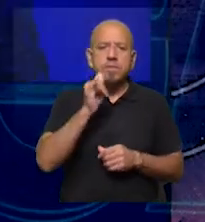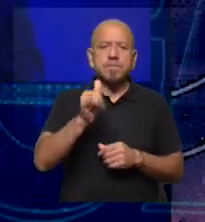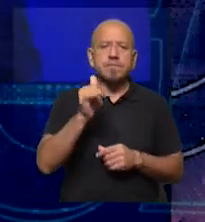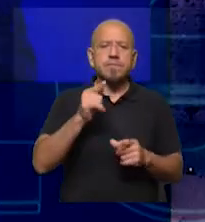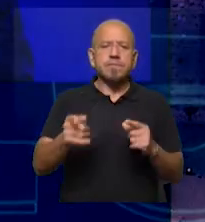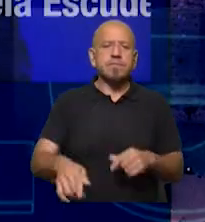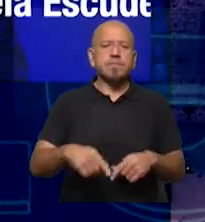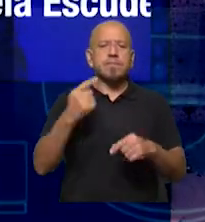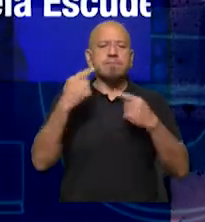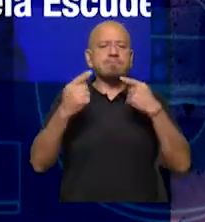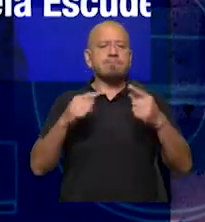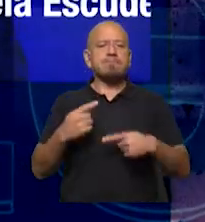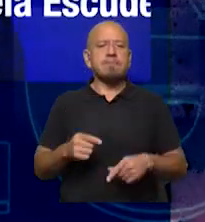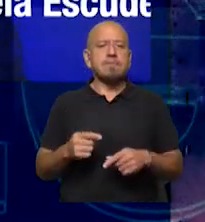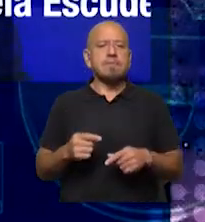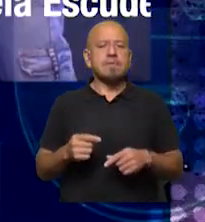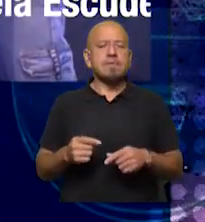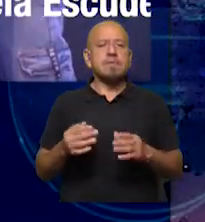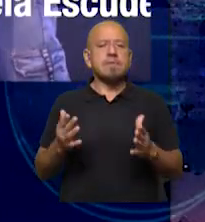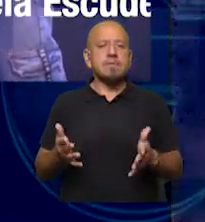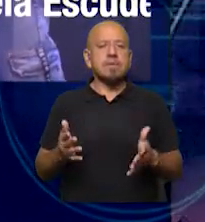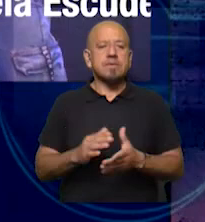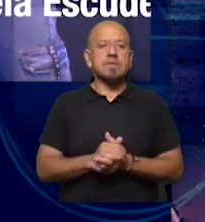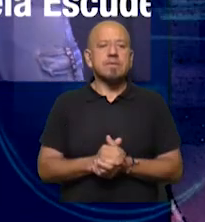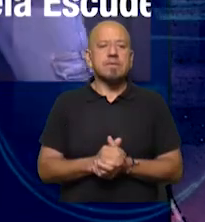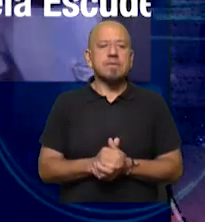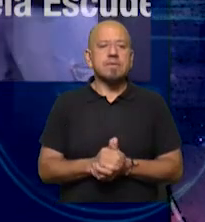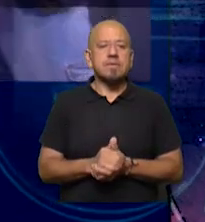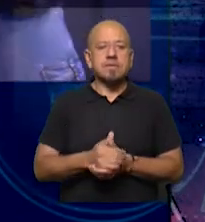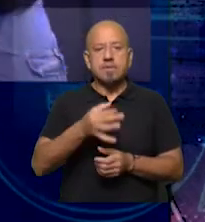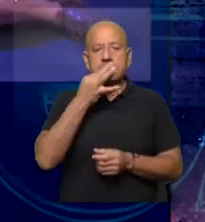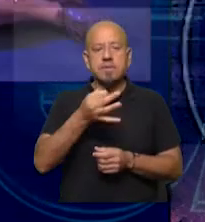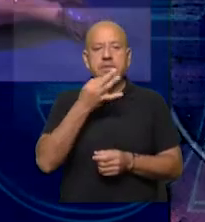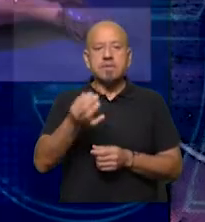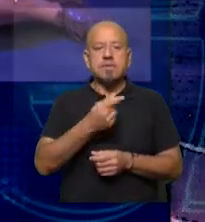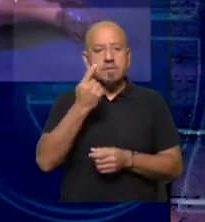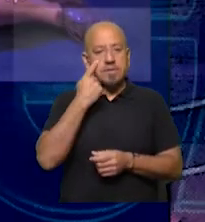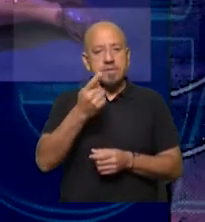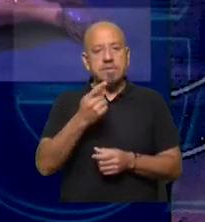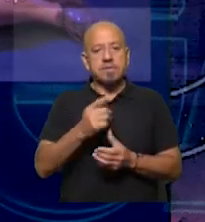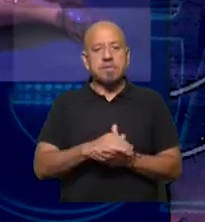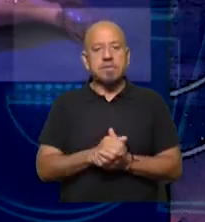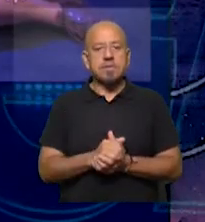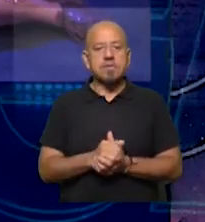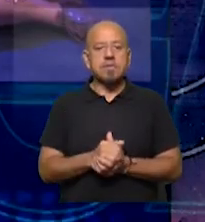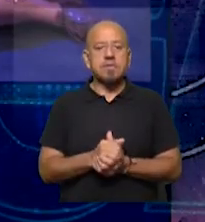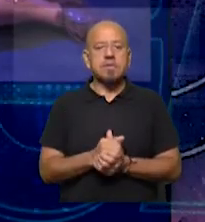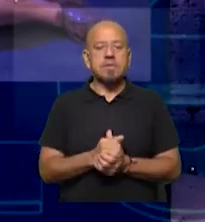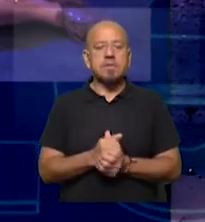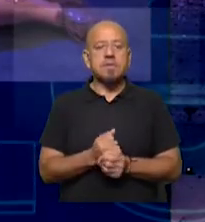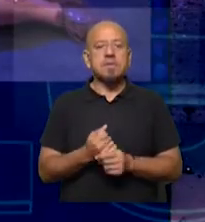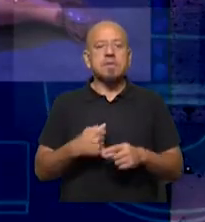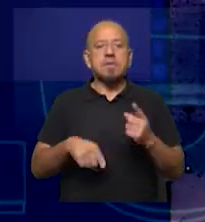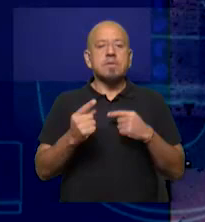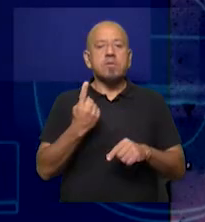distintos finales que no quiero hablar más. Yo no quiero hablar más porque tienen que venir a verla, tienen que descubrirlo. Además es una obra de